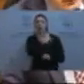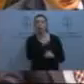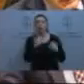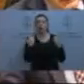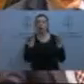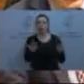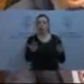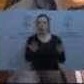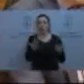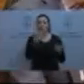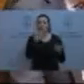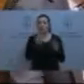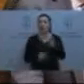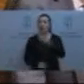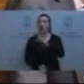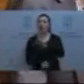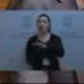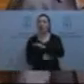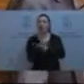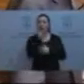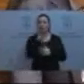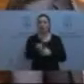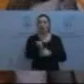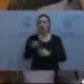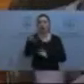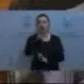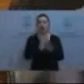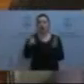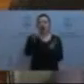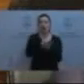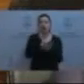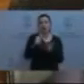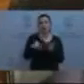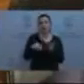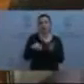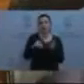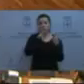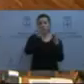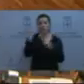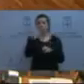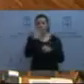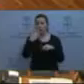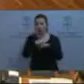va a producir reordenaciones en el mapa escolar y, en su caso, en qué términos.